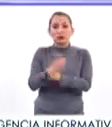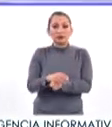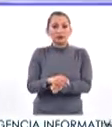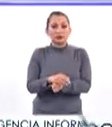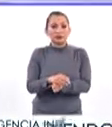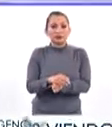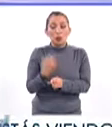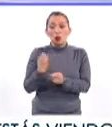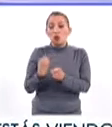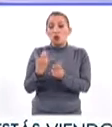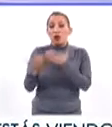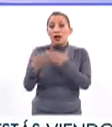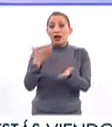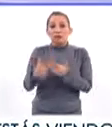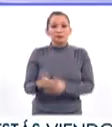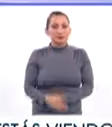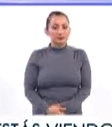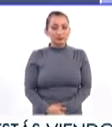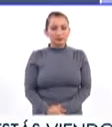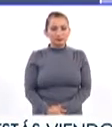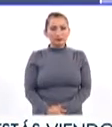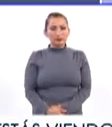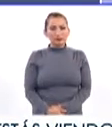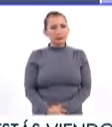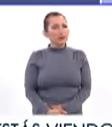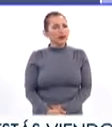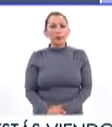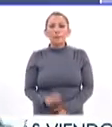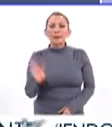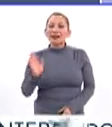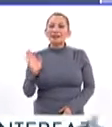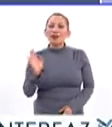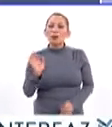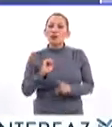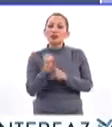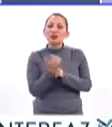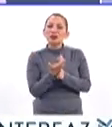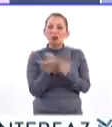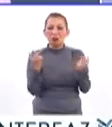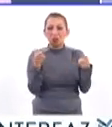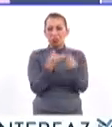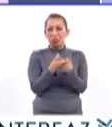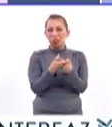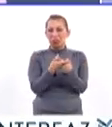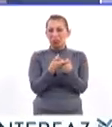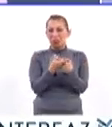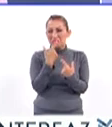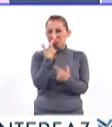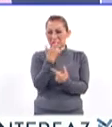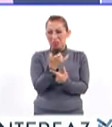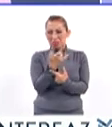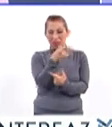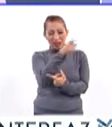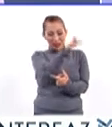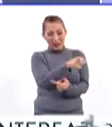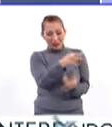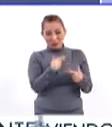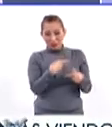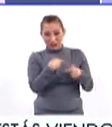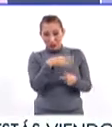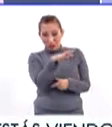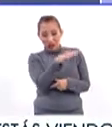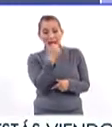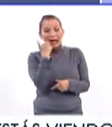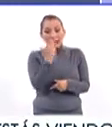que tiene que ver con las nuevas tecnologías. Es como una situación contradictoria entre las personas